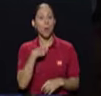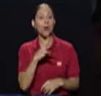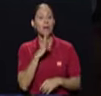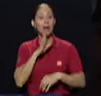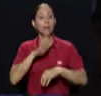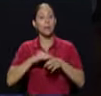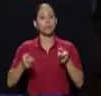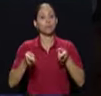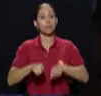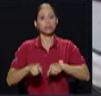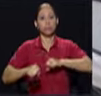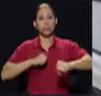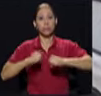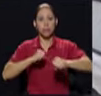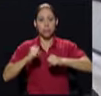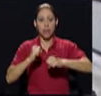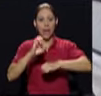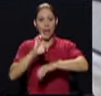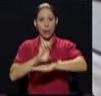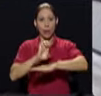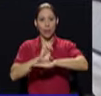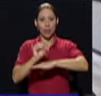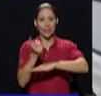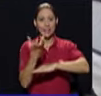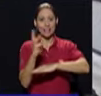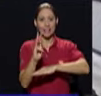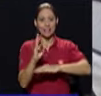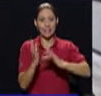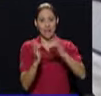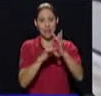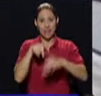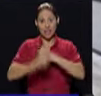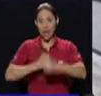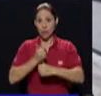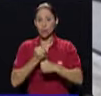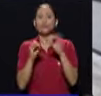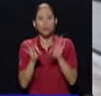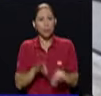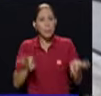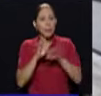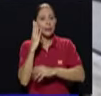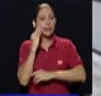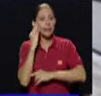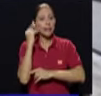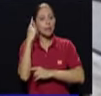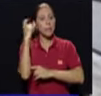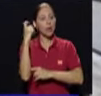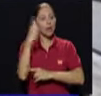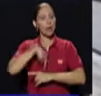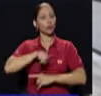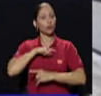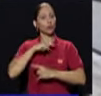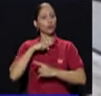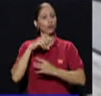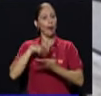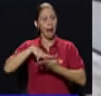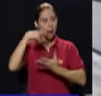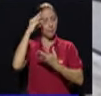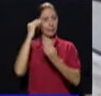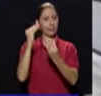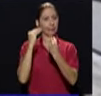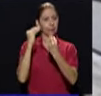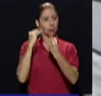Voy a hablar sobre el sismo que golpeó Ecuador el 16 de abril de este año y fue una experiencia muy importante porque